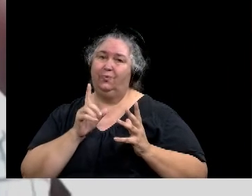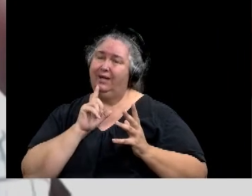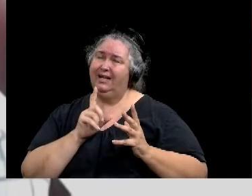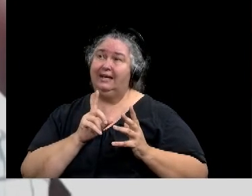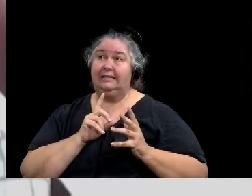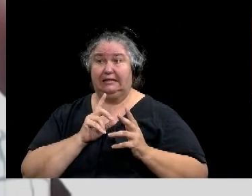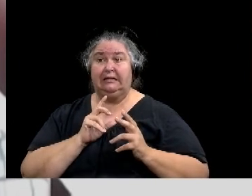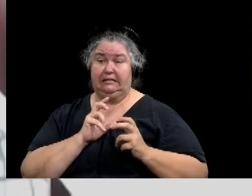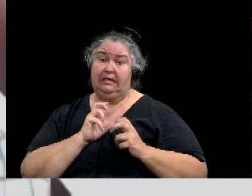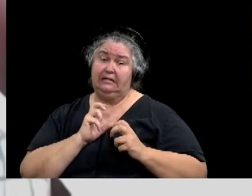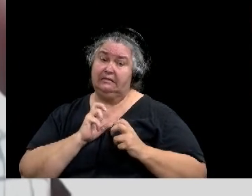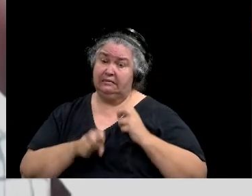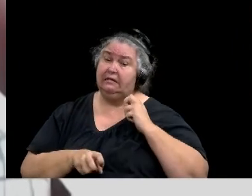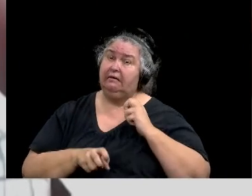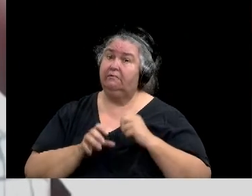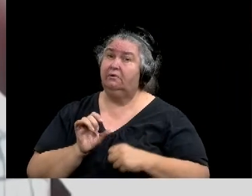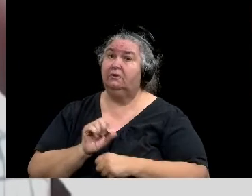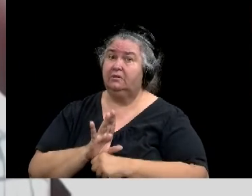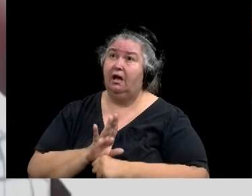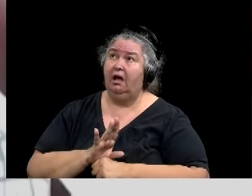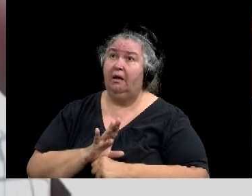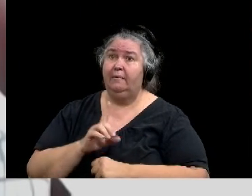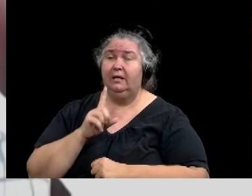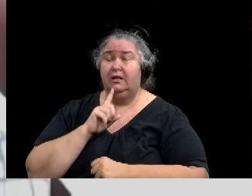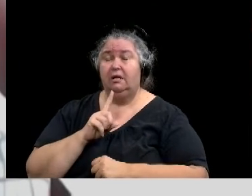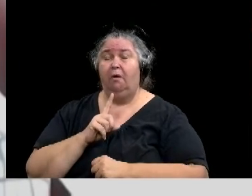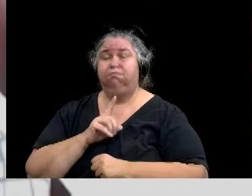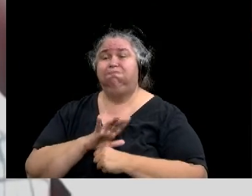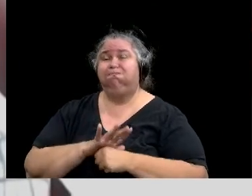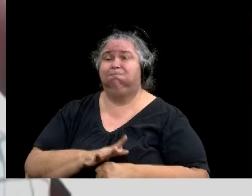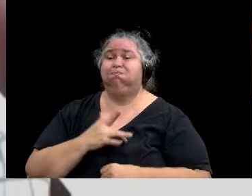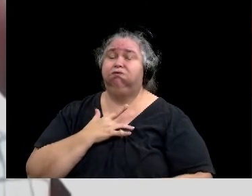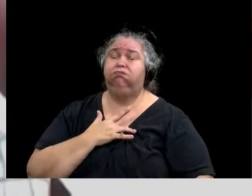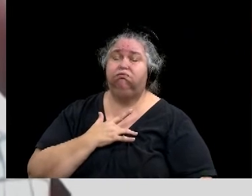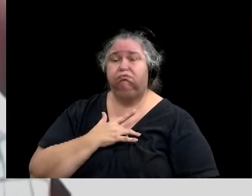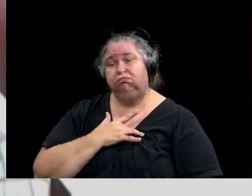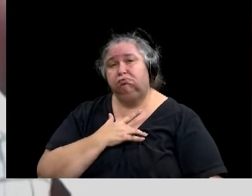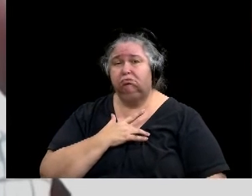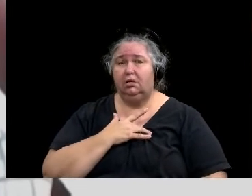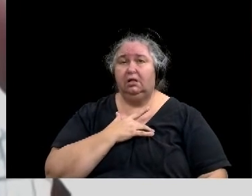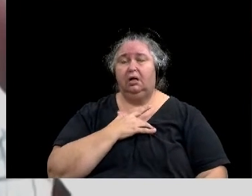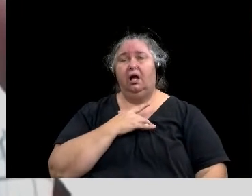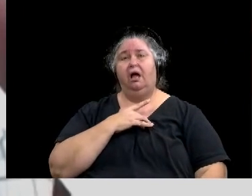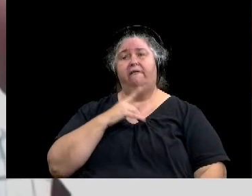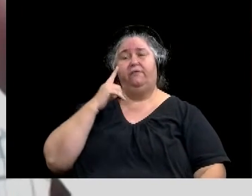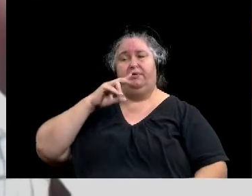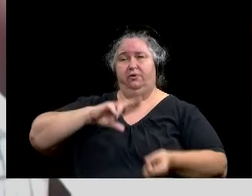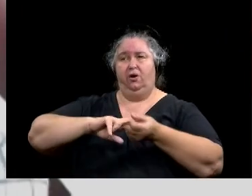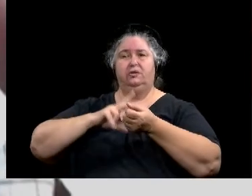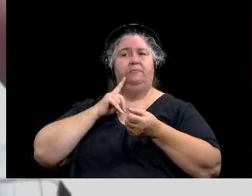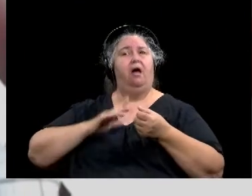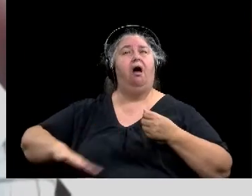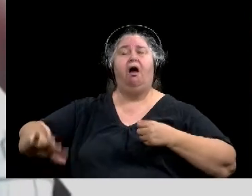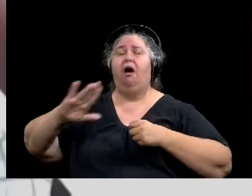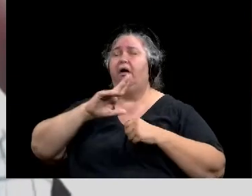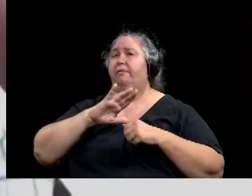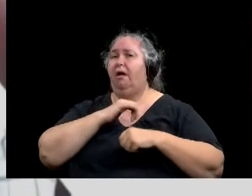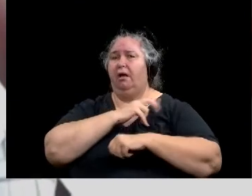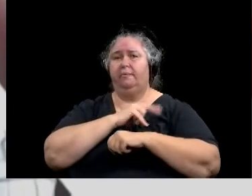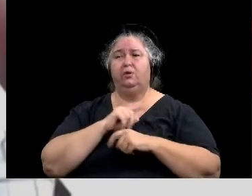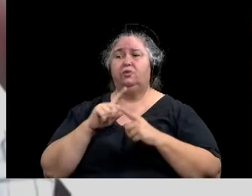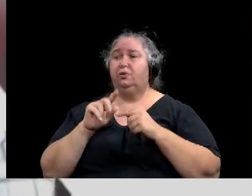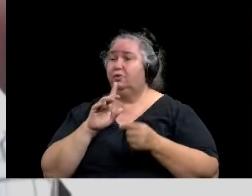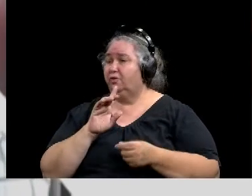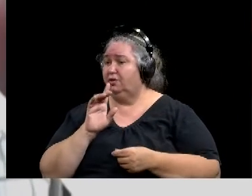si es un un trabajo muy atareado y estamos